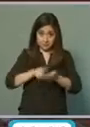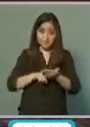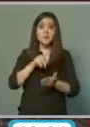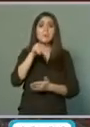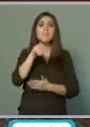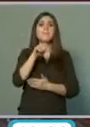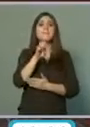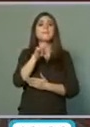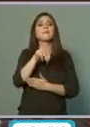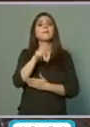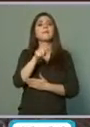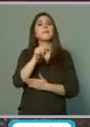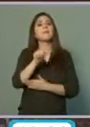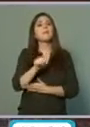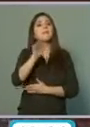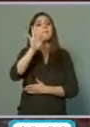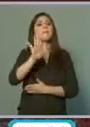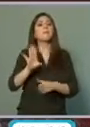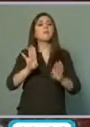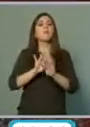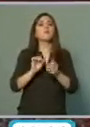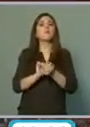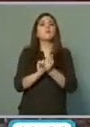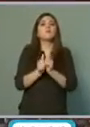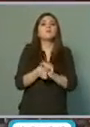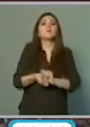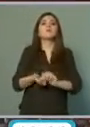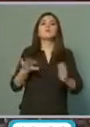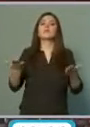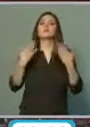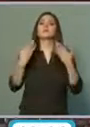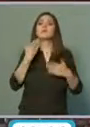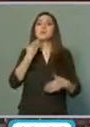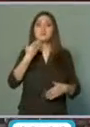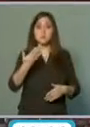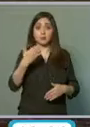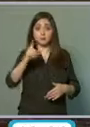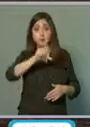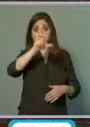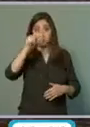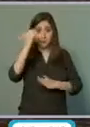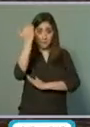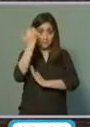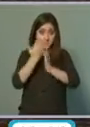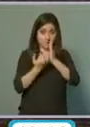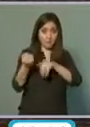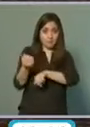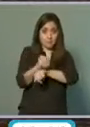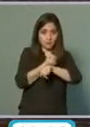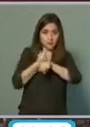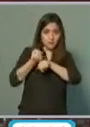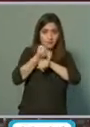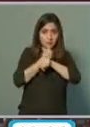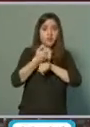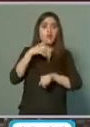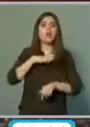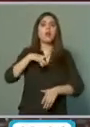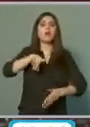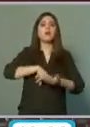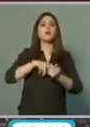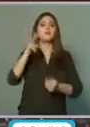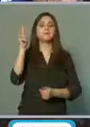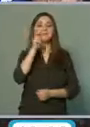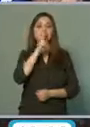la menta, que te da sensación de frescura, aumenta el riego sanguíneo y la oxigena. Y entonces